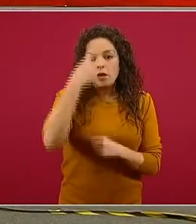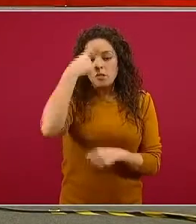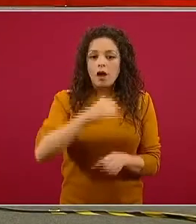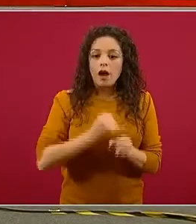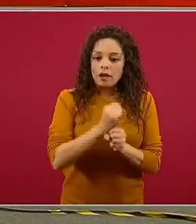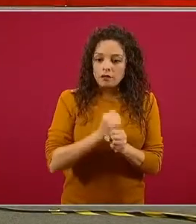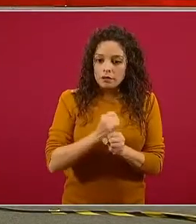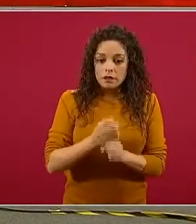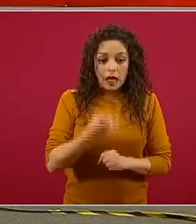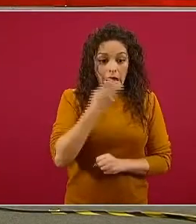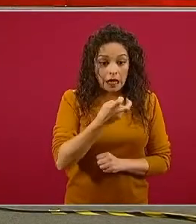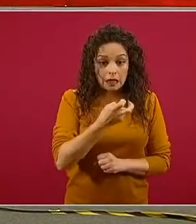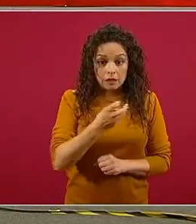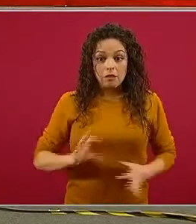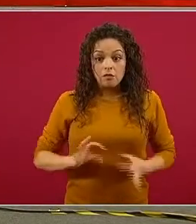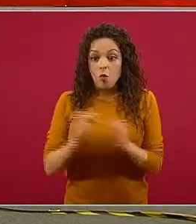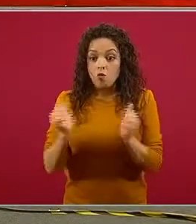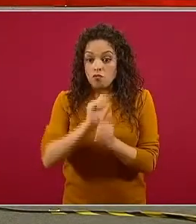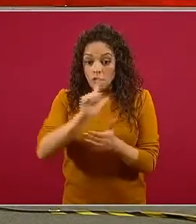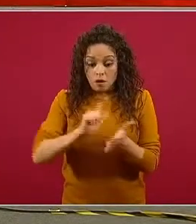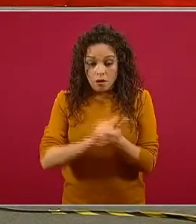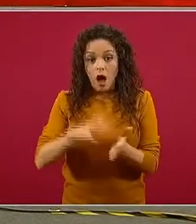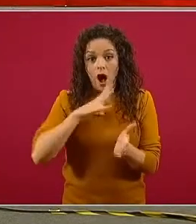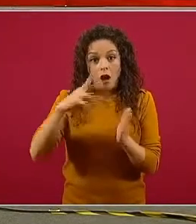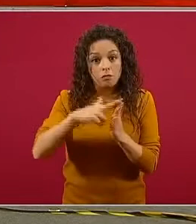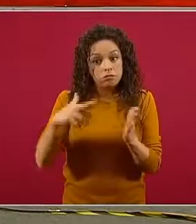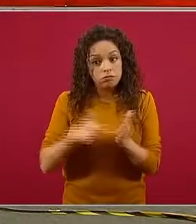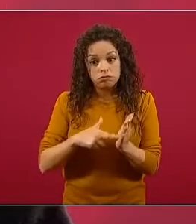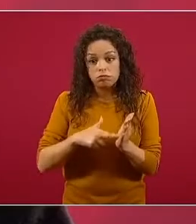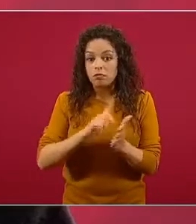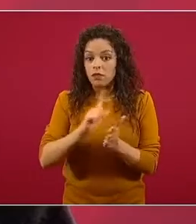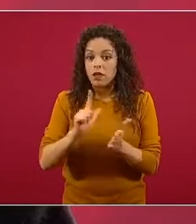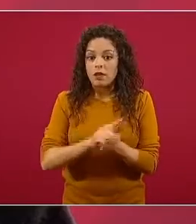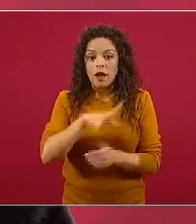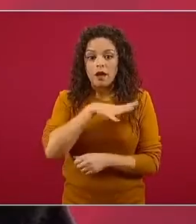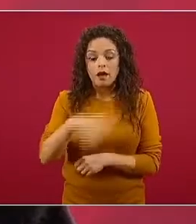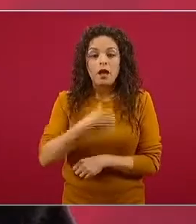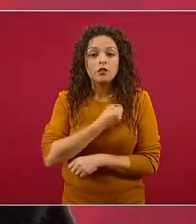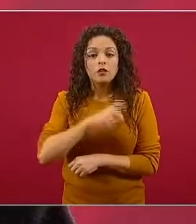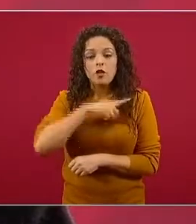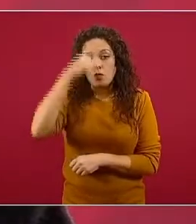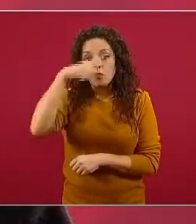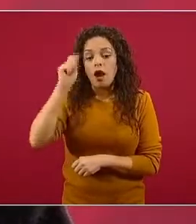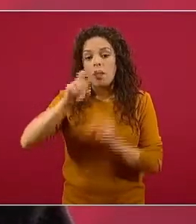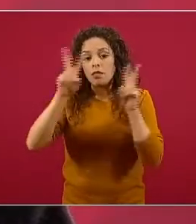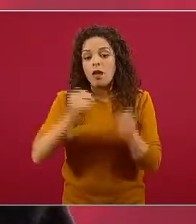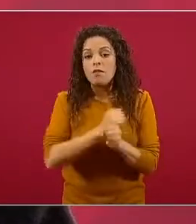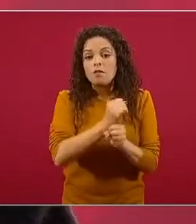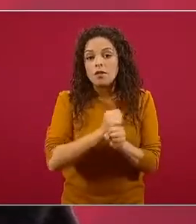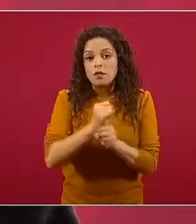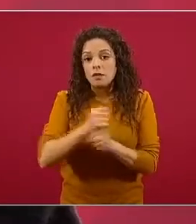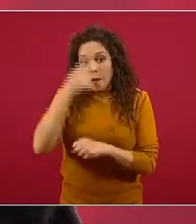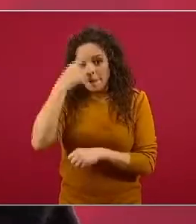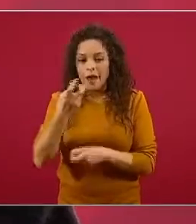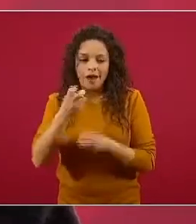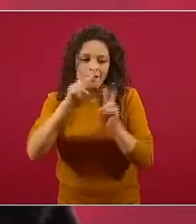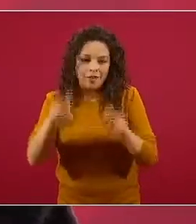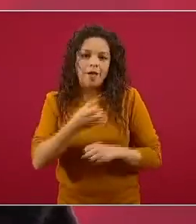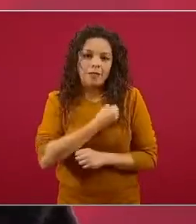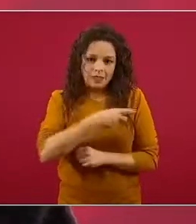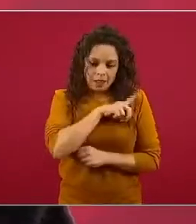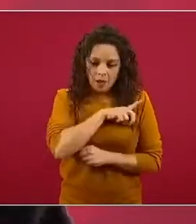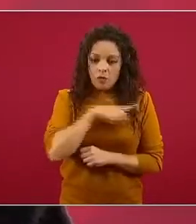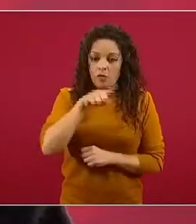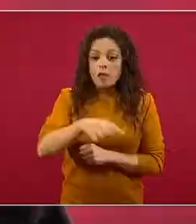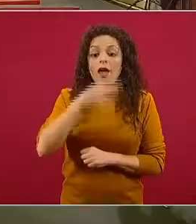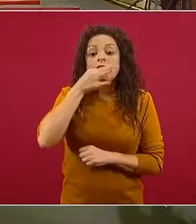de investigación por ley, hay un reglamento de la Ley General de Salud en materia de investigación para la salud, se